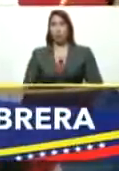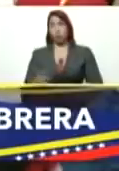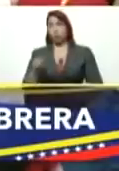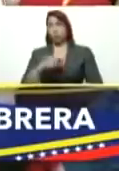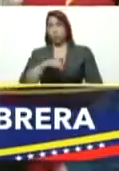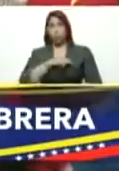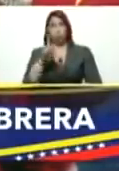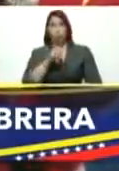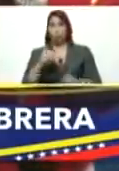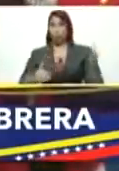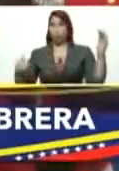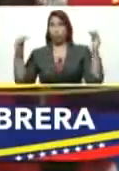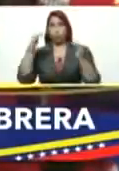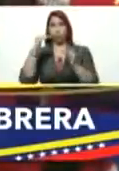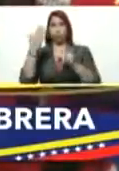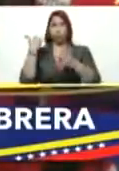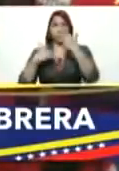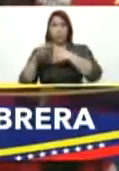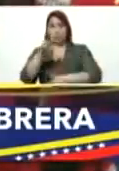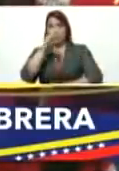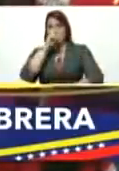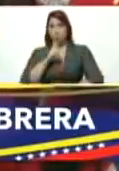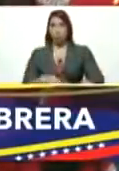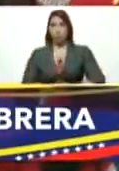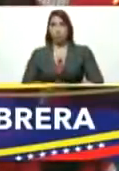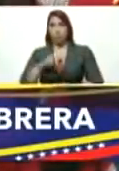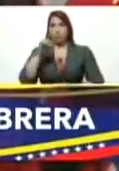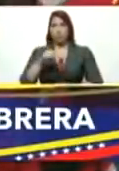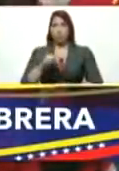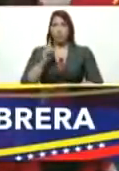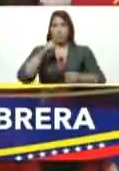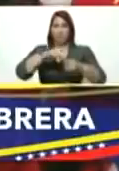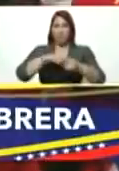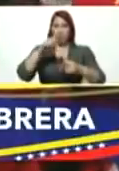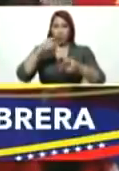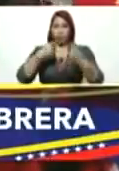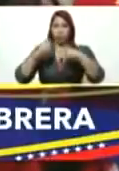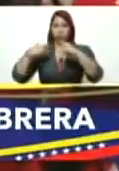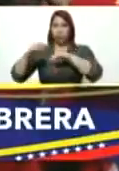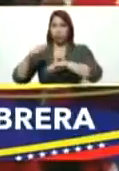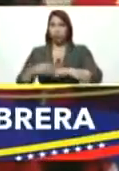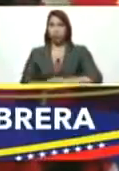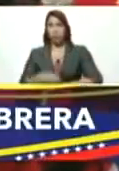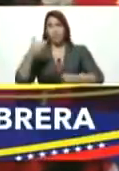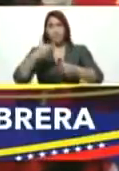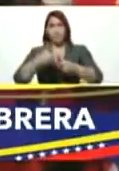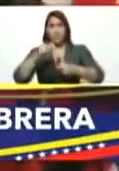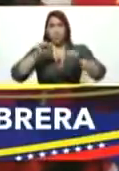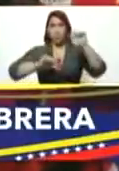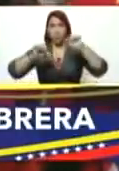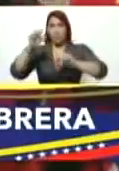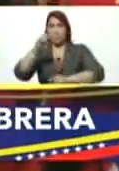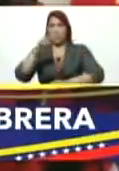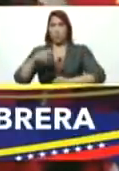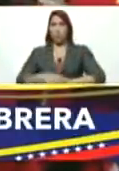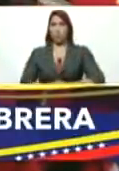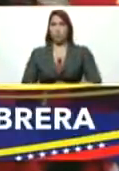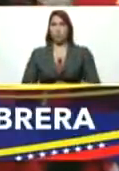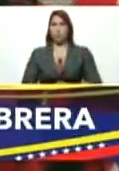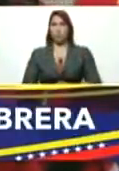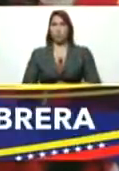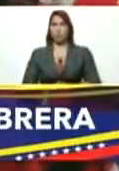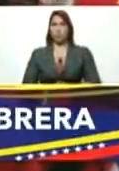de hace tres años es también en la parte de comercialización petroquímica de venezuela está